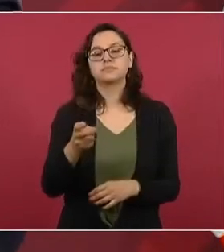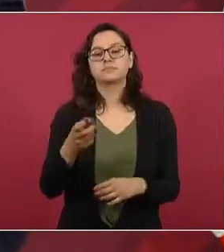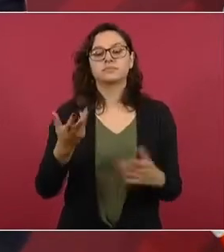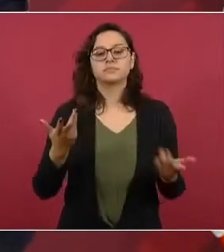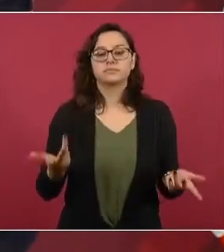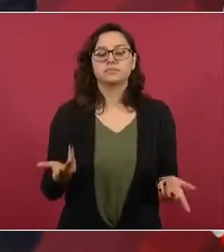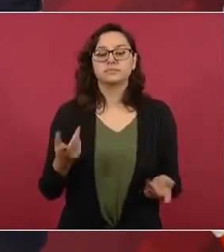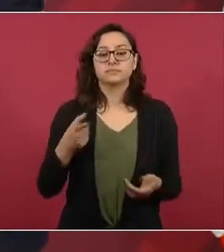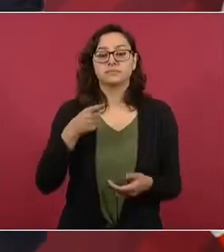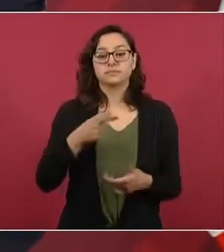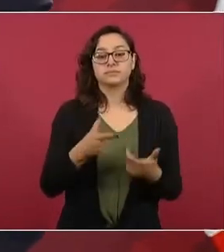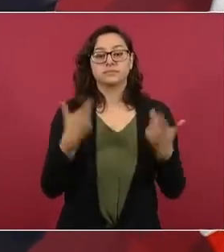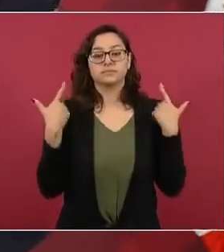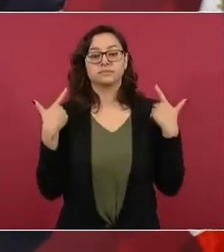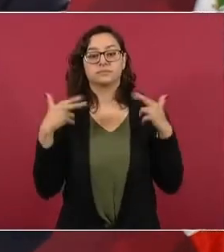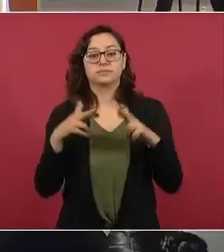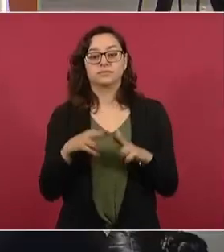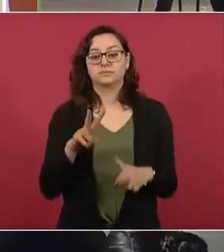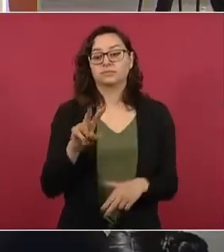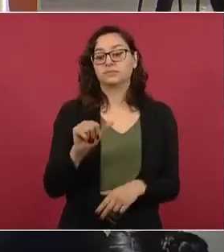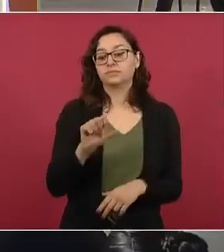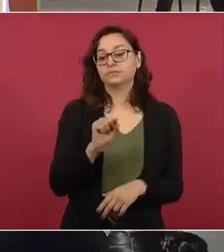al maestro Vasconcelos, pero en eso